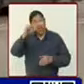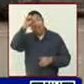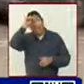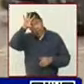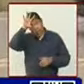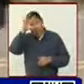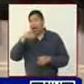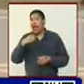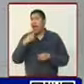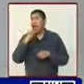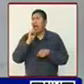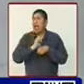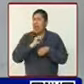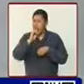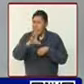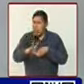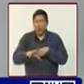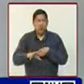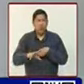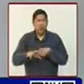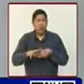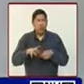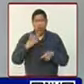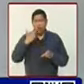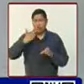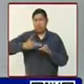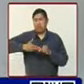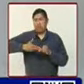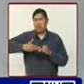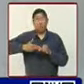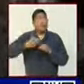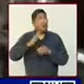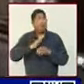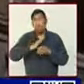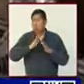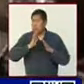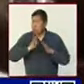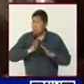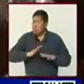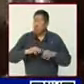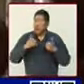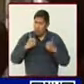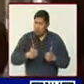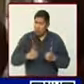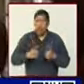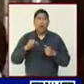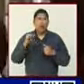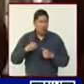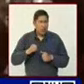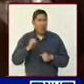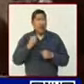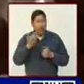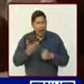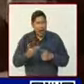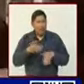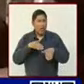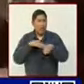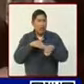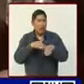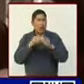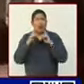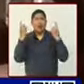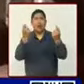conocer de que el combustible está garantizado en nuestro territorio tarijeño. Evidentemente, si existen algunos bloqueos, es en, más que